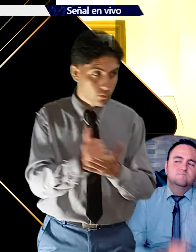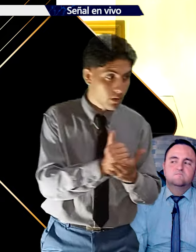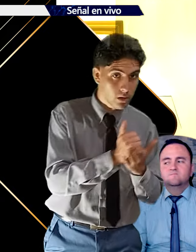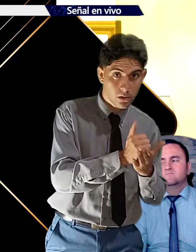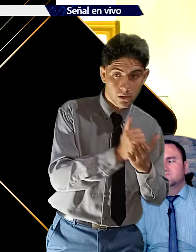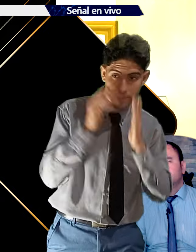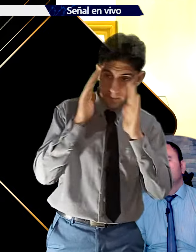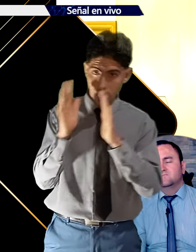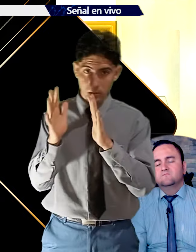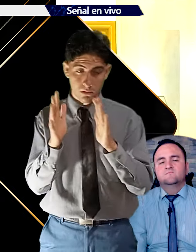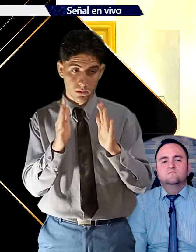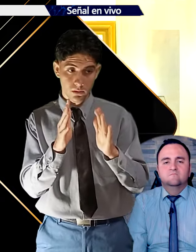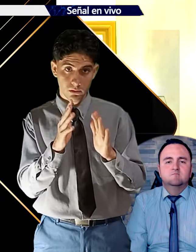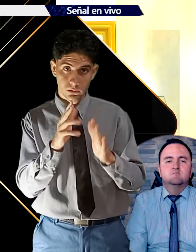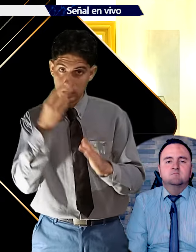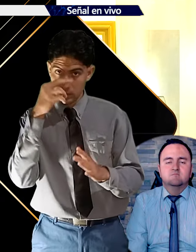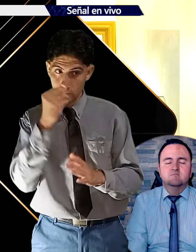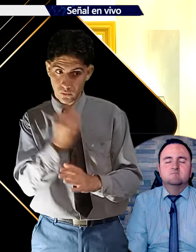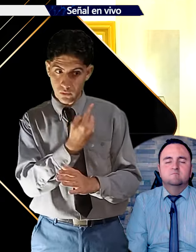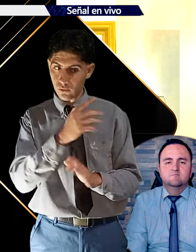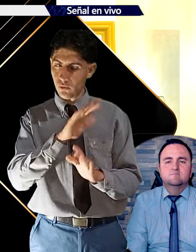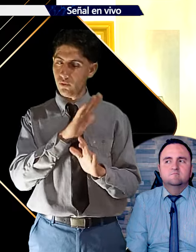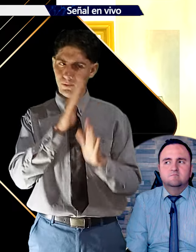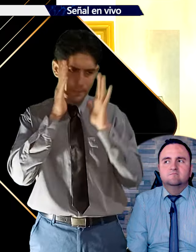curar. No dejes tus niños.